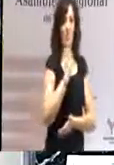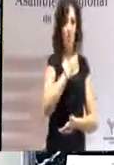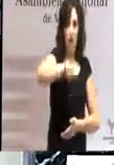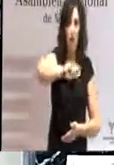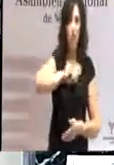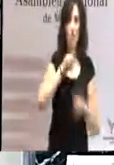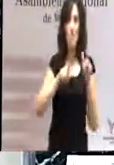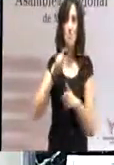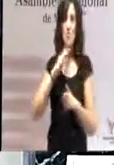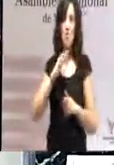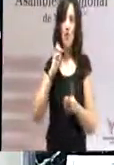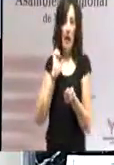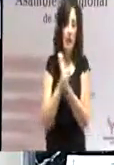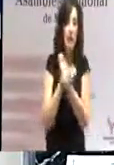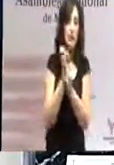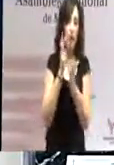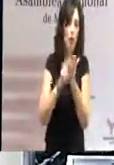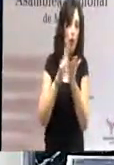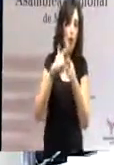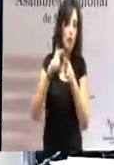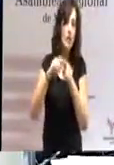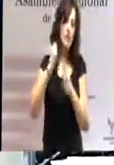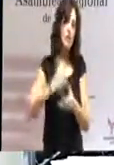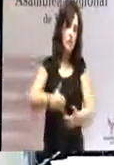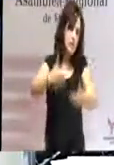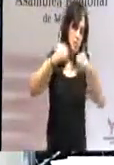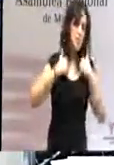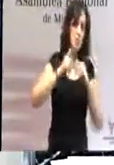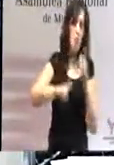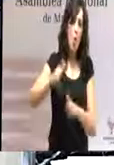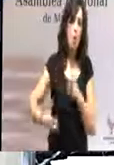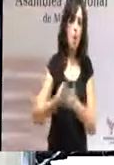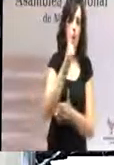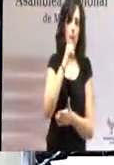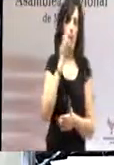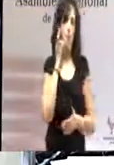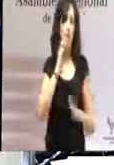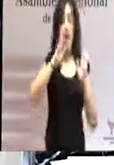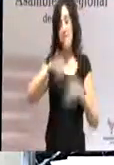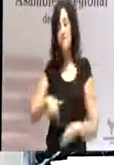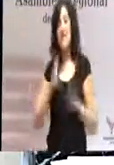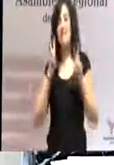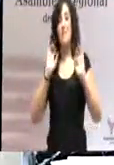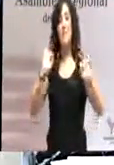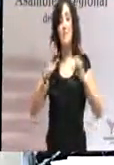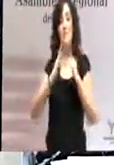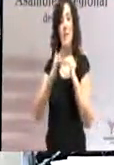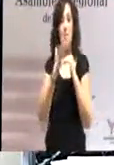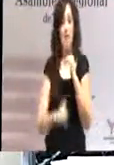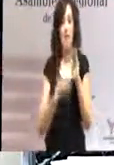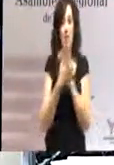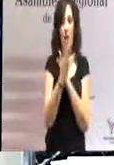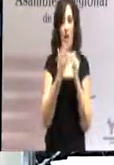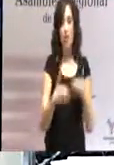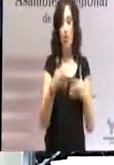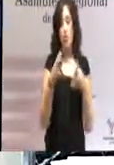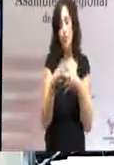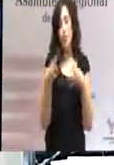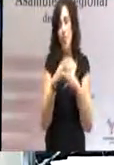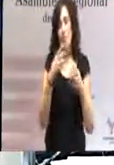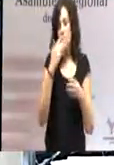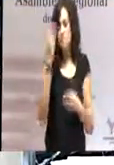los créditos y las pérdidas y estamos sin infraestructuras. Dejo para el final el mal menor, la gran infraestructura pendiente encargada a la Consejería de Fomento,